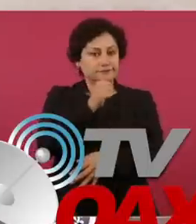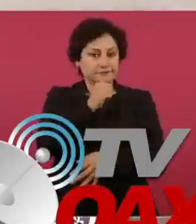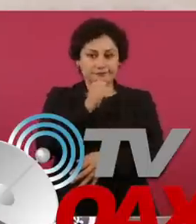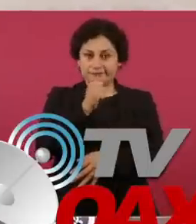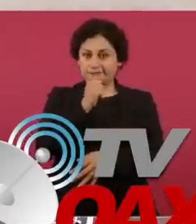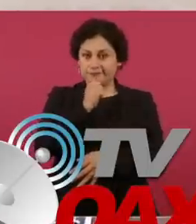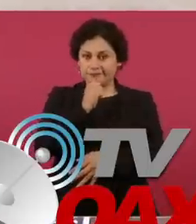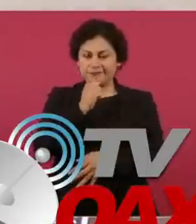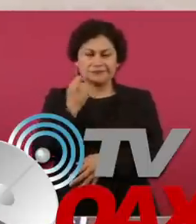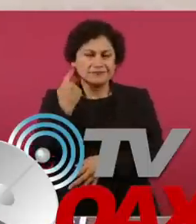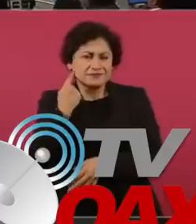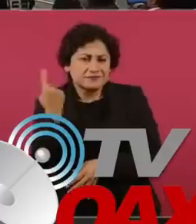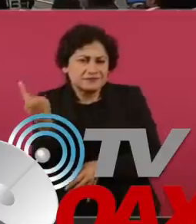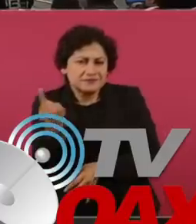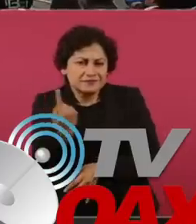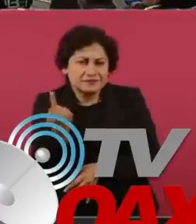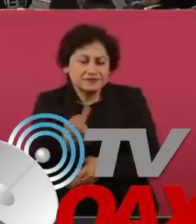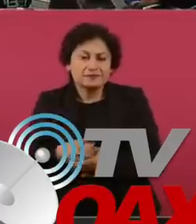¿mande?